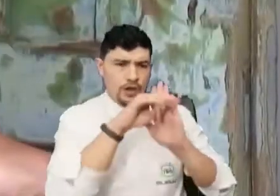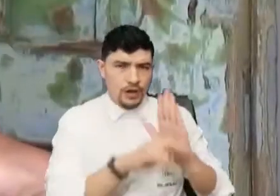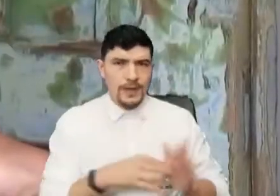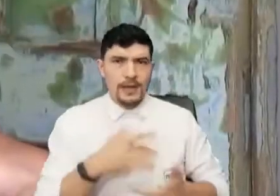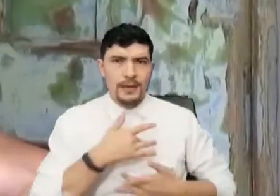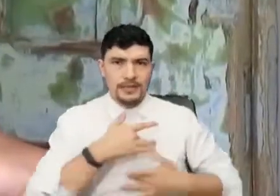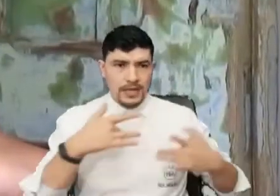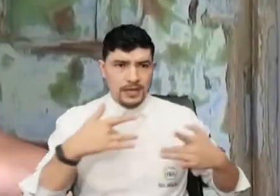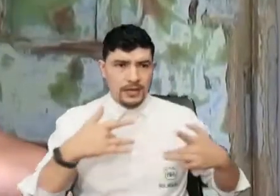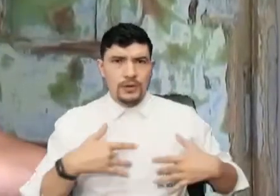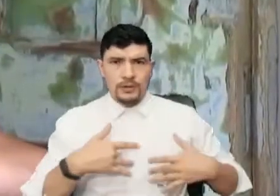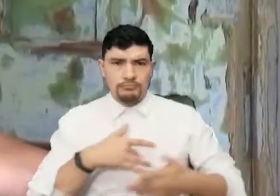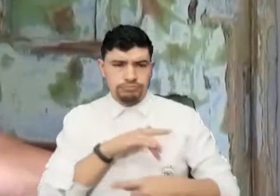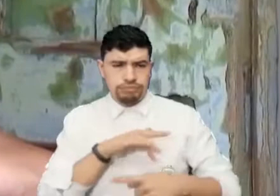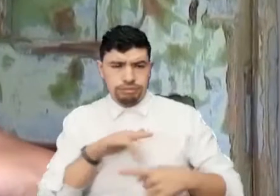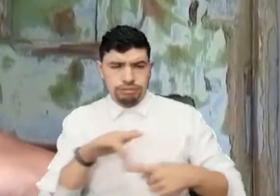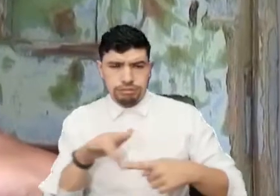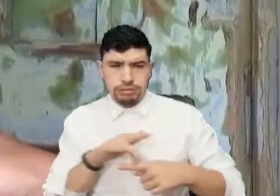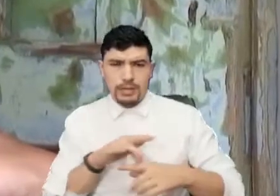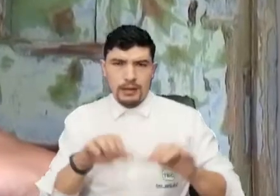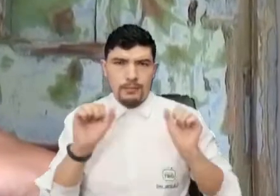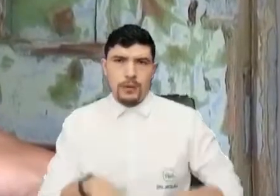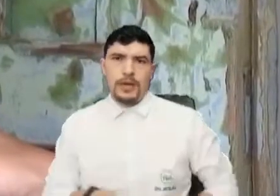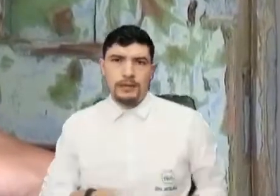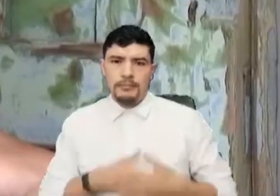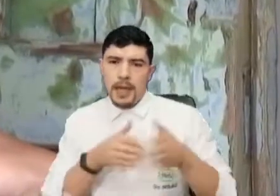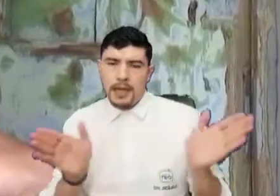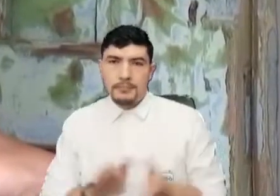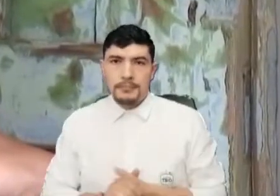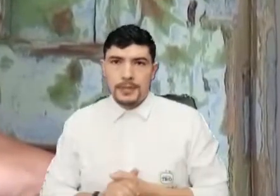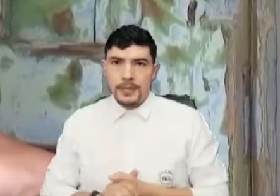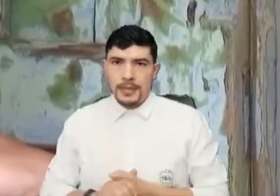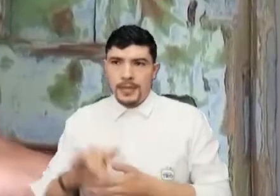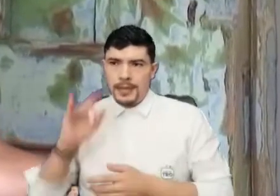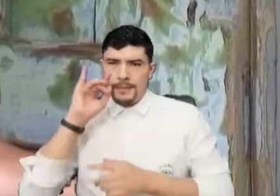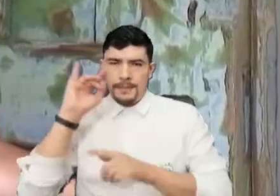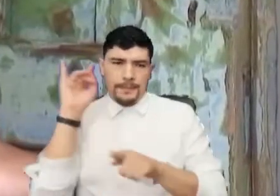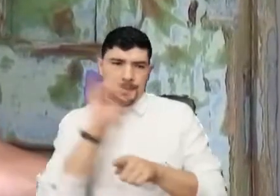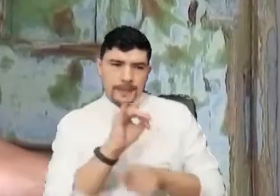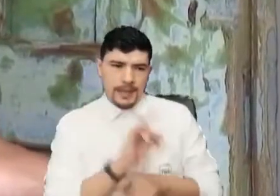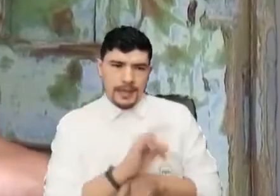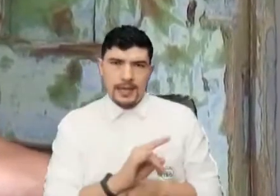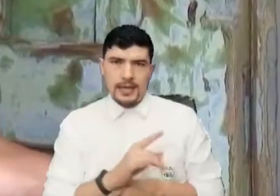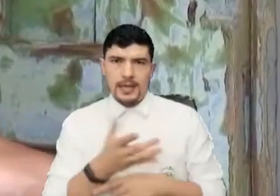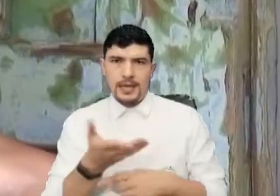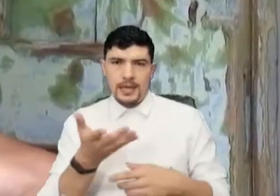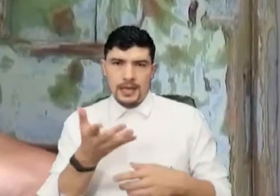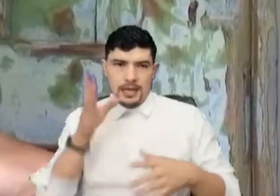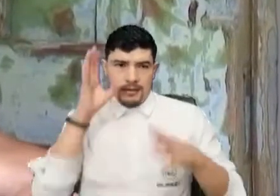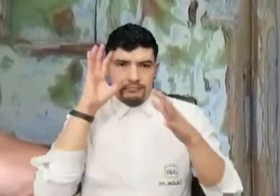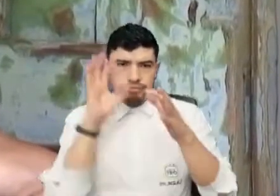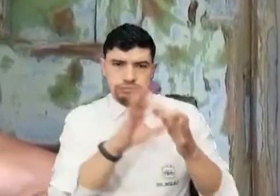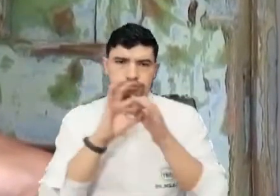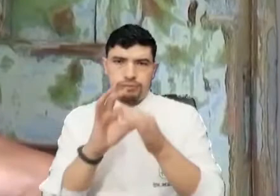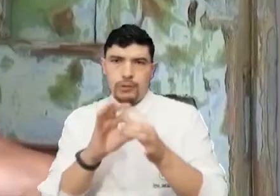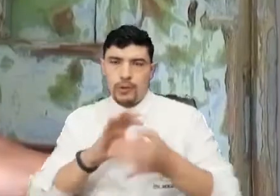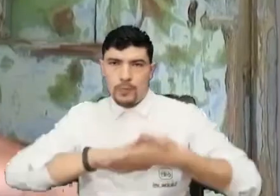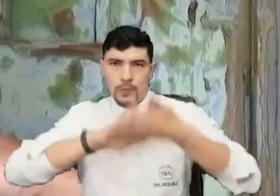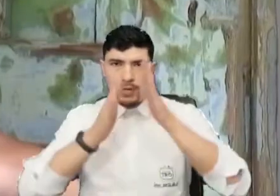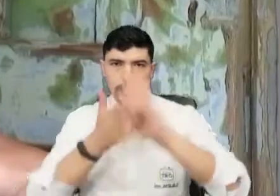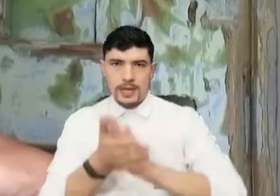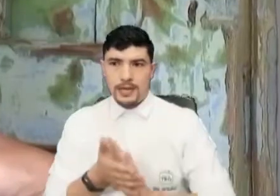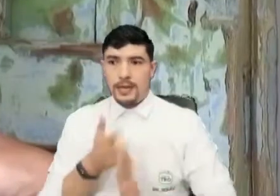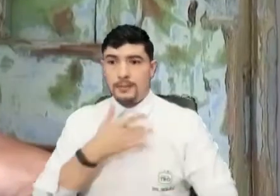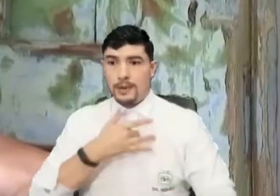se hace con el acompañamiento con el trabajo en conjunto con la comunidad porque el protocolo no es solamente la persona que lo realiza